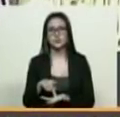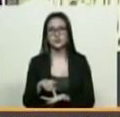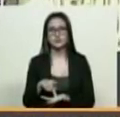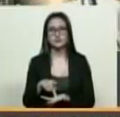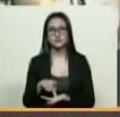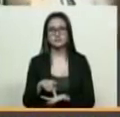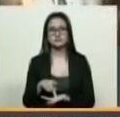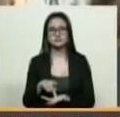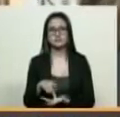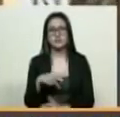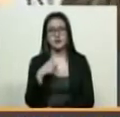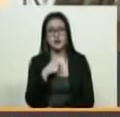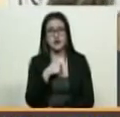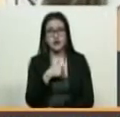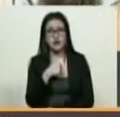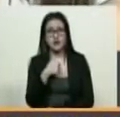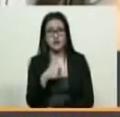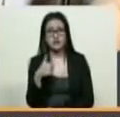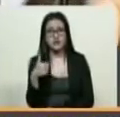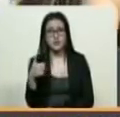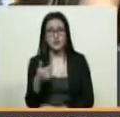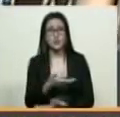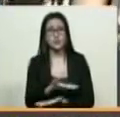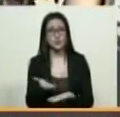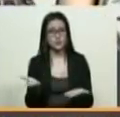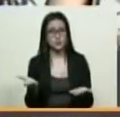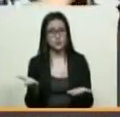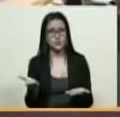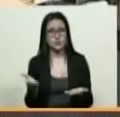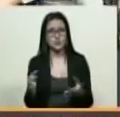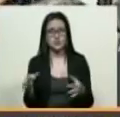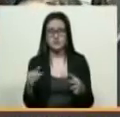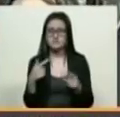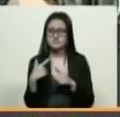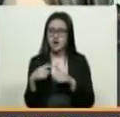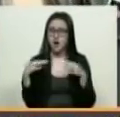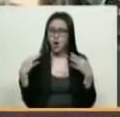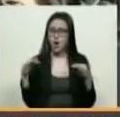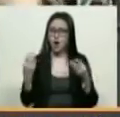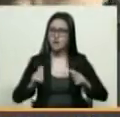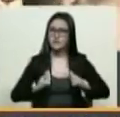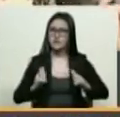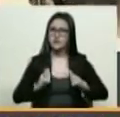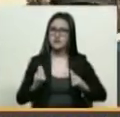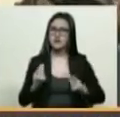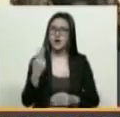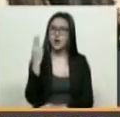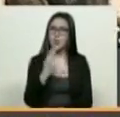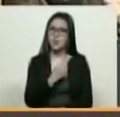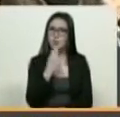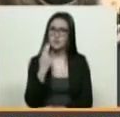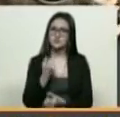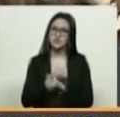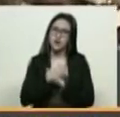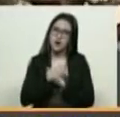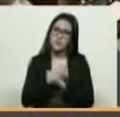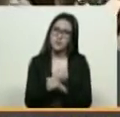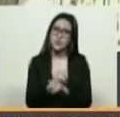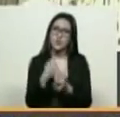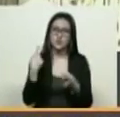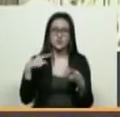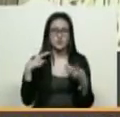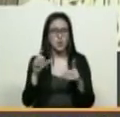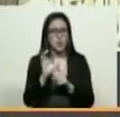la trayectoria de cada una y cada uno de ustedes, con la hoja de vida, de entrega, de compromiso, de amor al arte en las